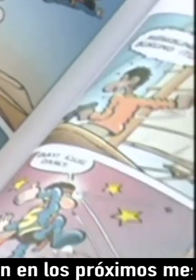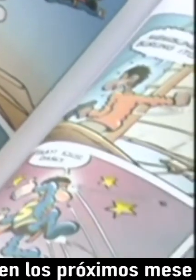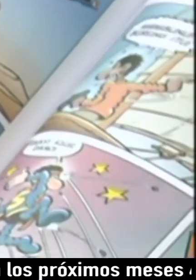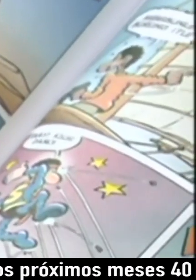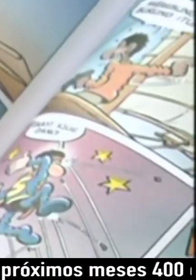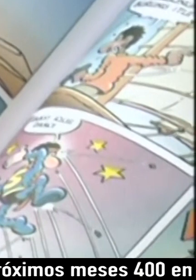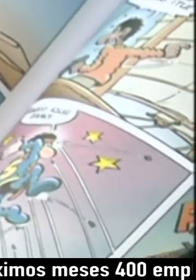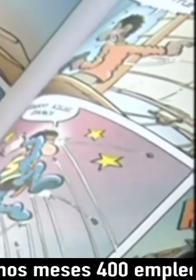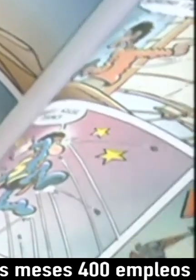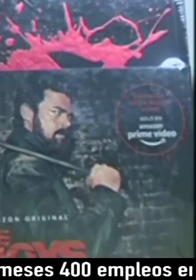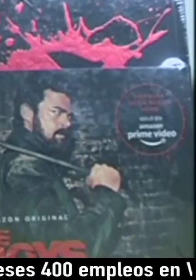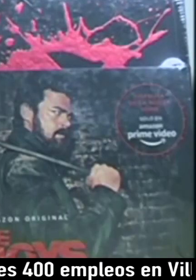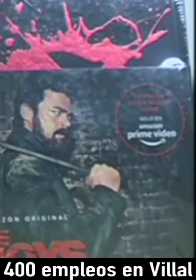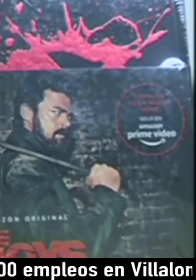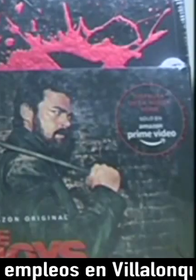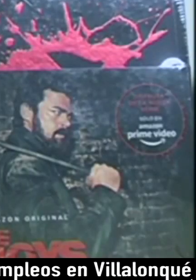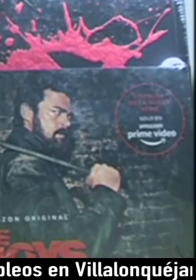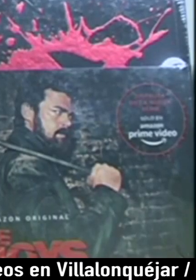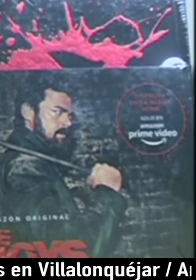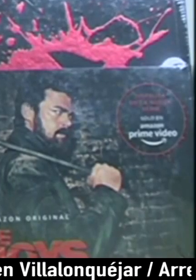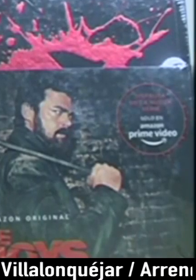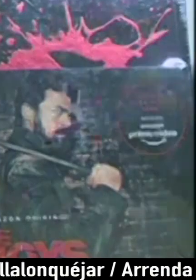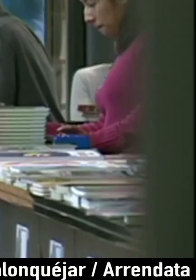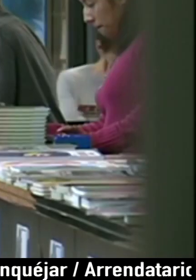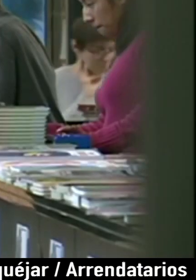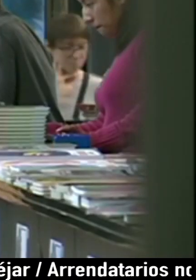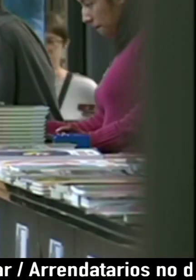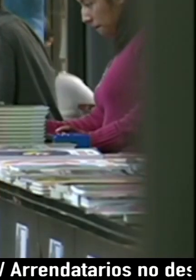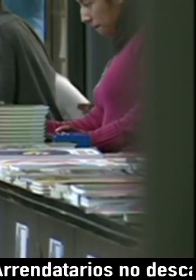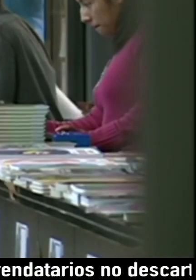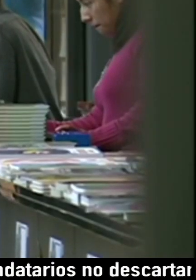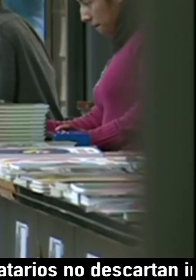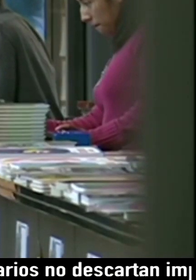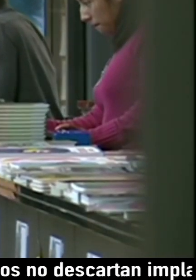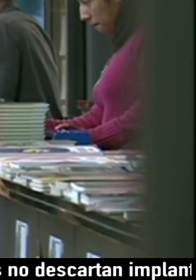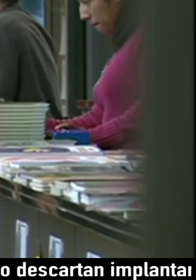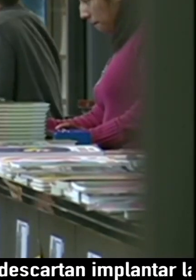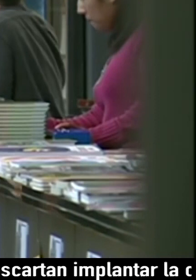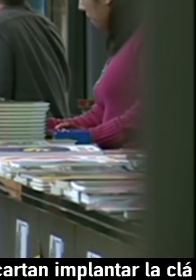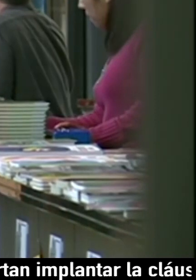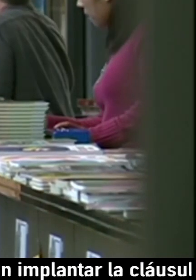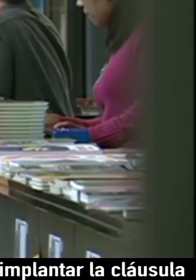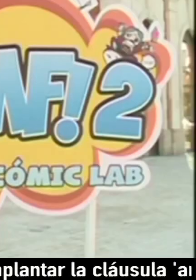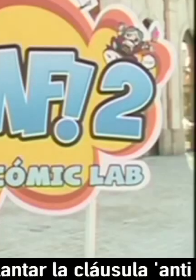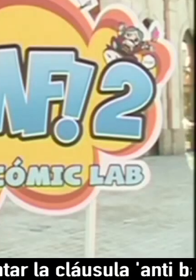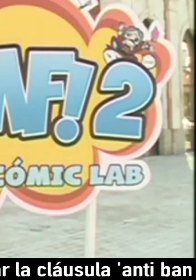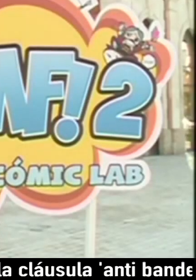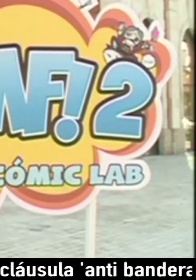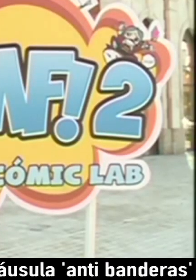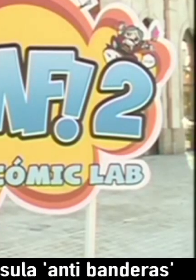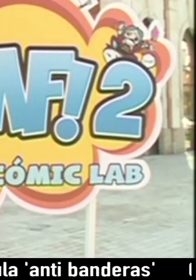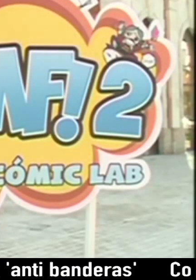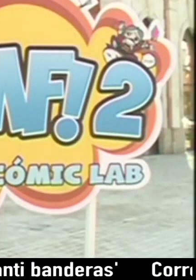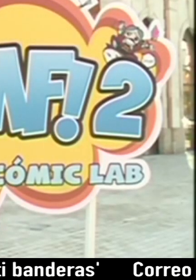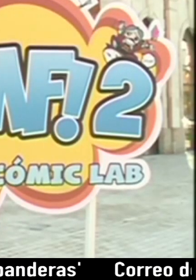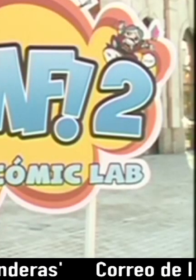¿Quién no conoce a Super López o a Mortadelo y Filemón? Cada vez son más los que se dejan atrapar por el mundo del cómic. En Burgos se